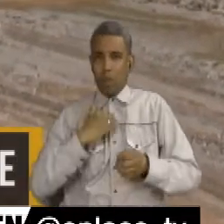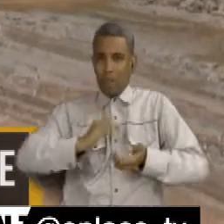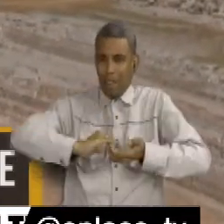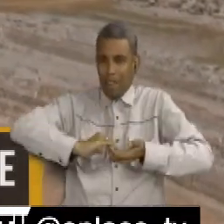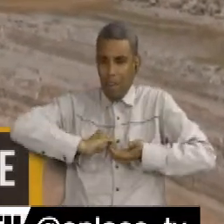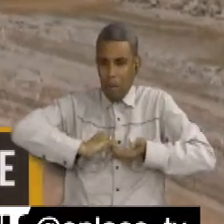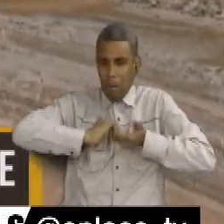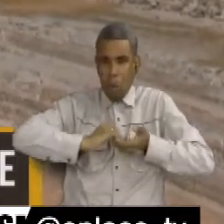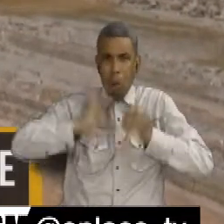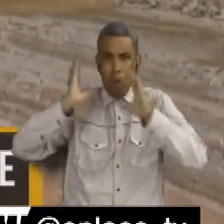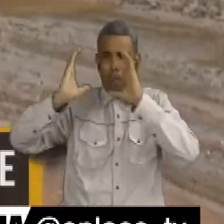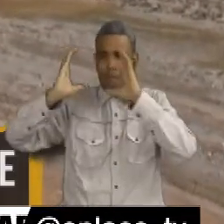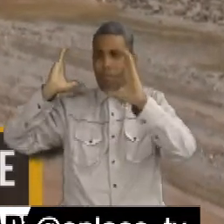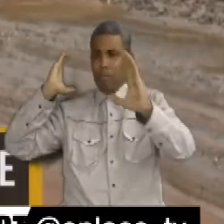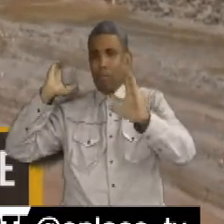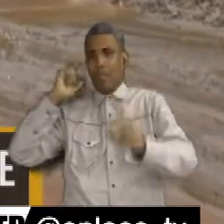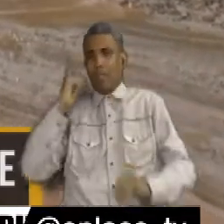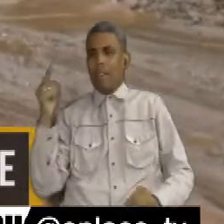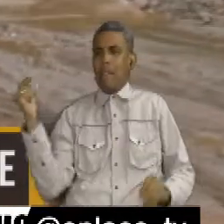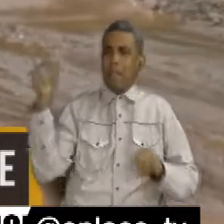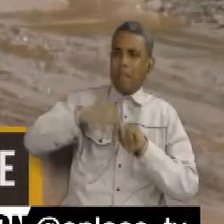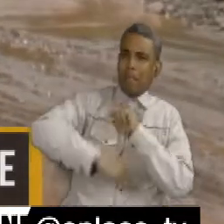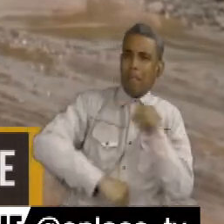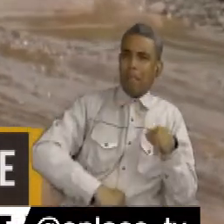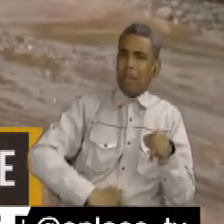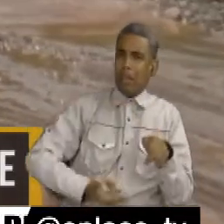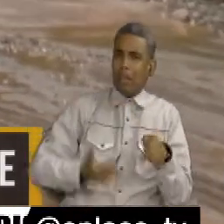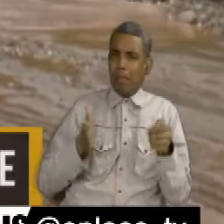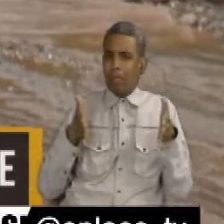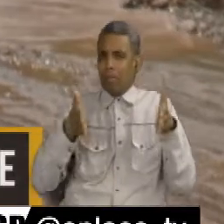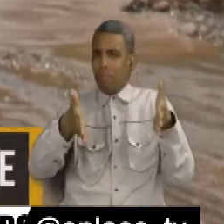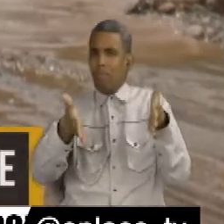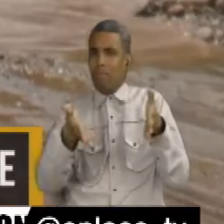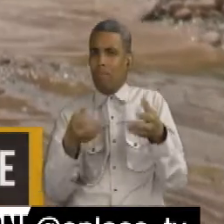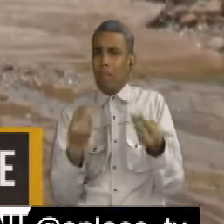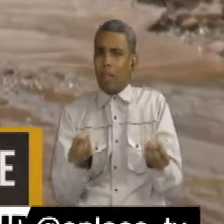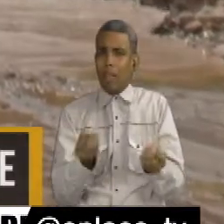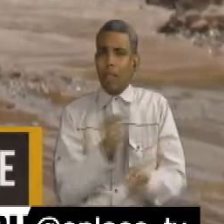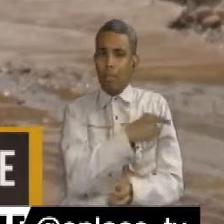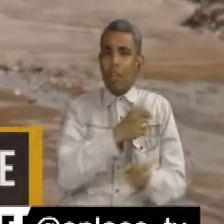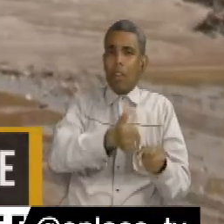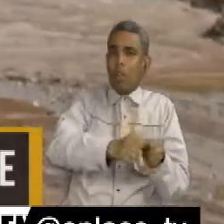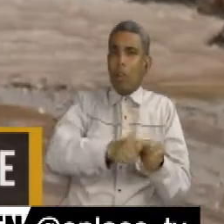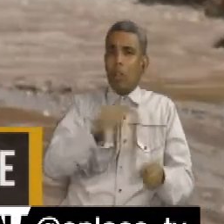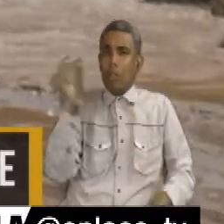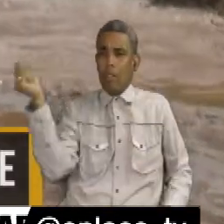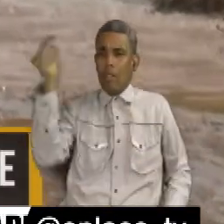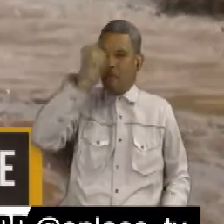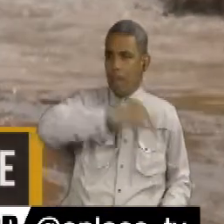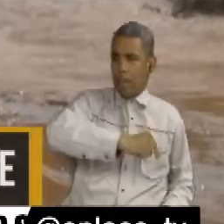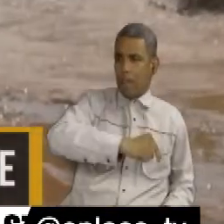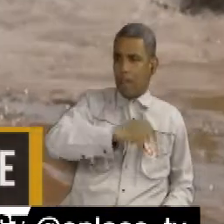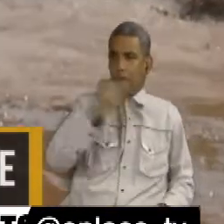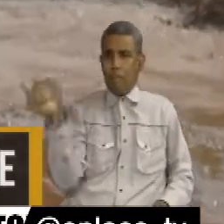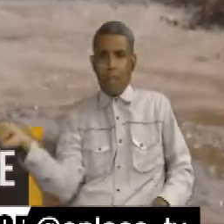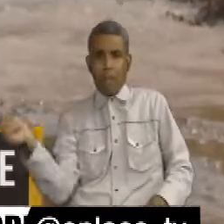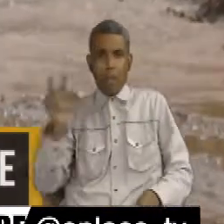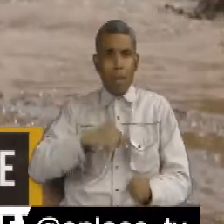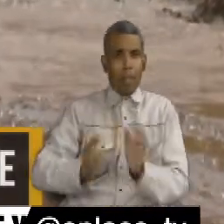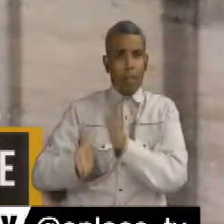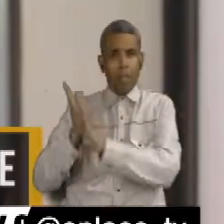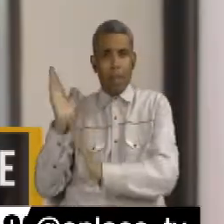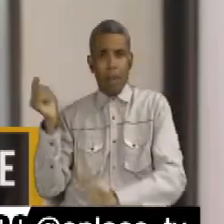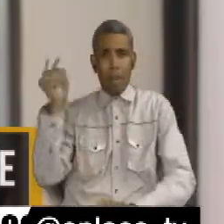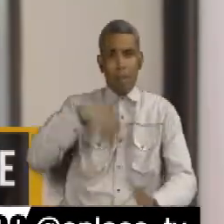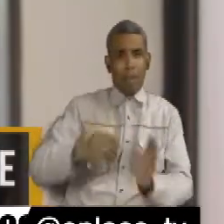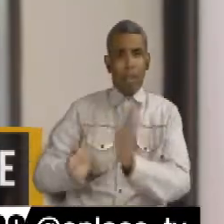El 90% viene, esas tractomulas entran a la refinería a cargar o a descargar combustible y al